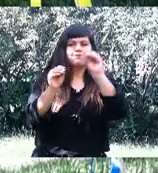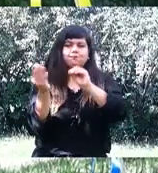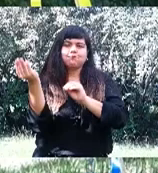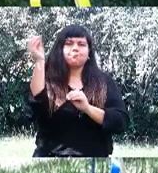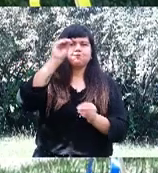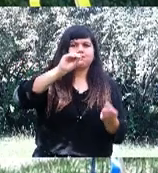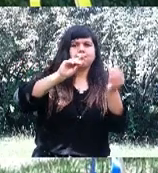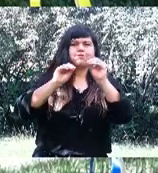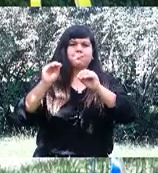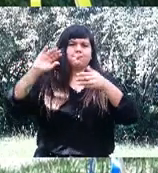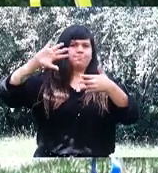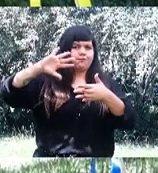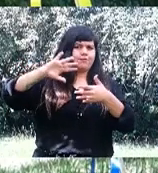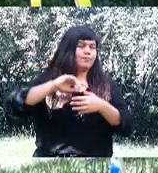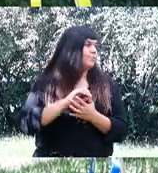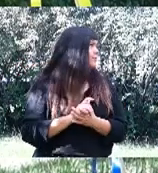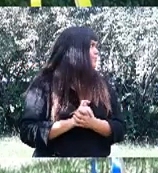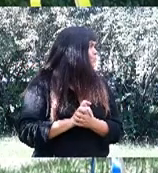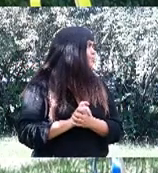gráfico